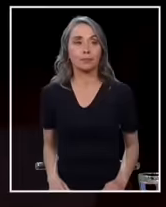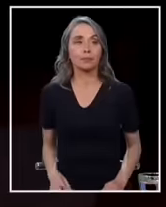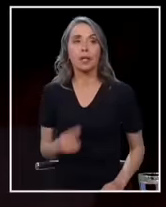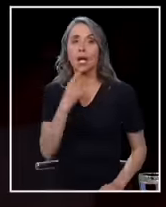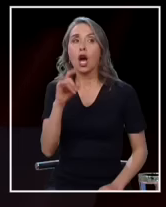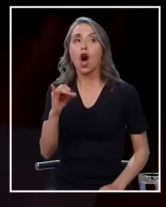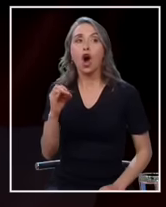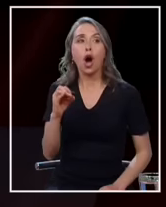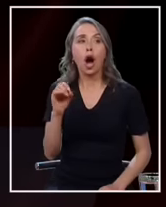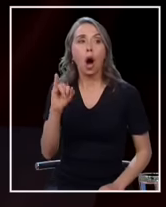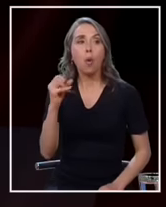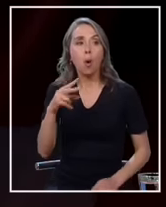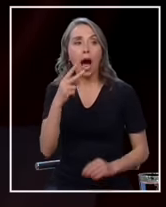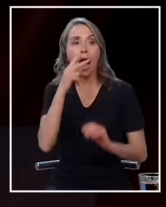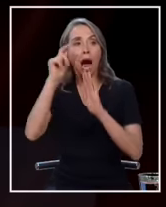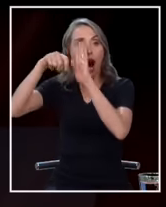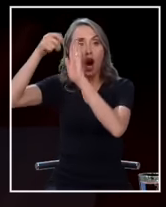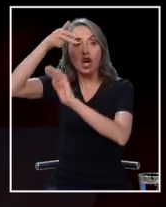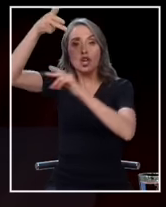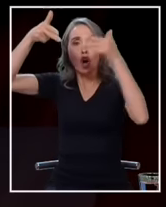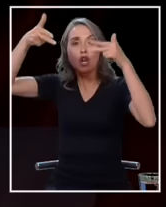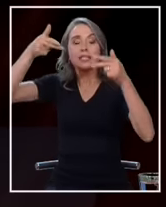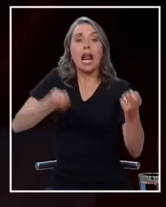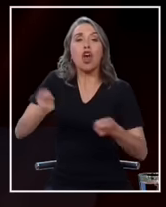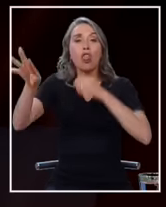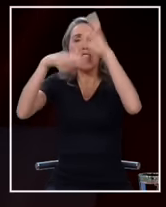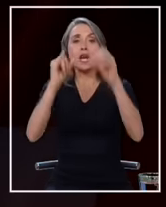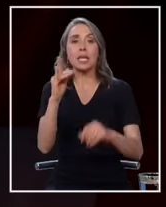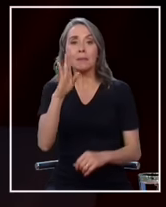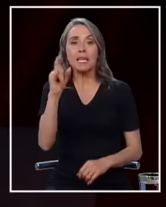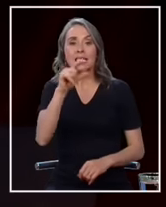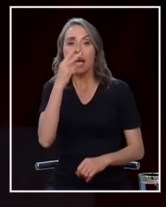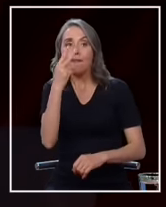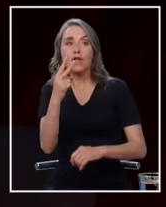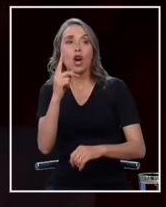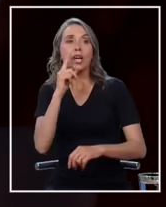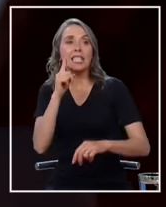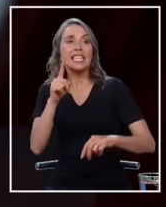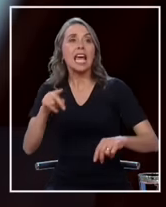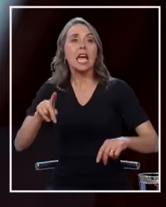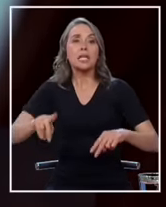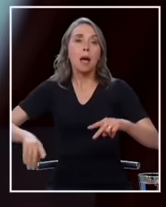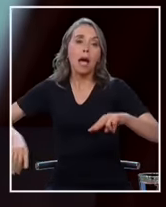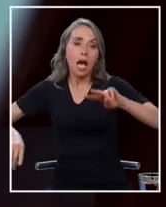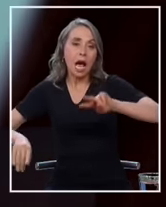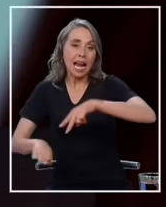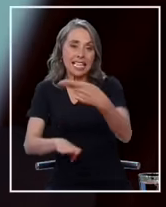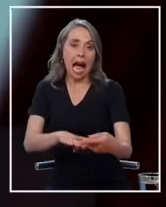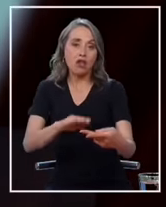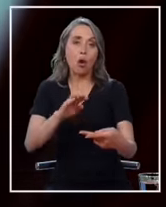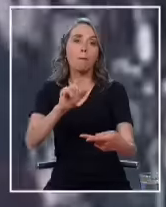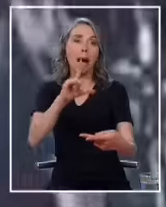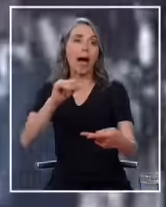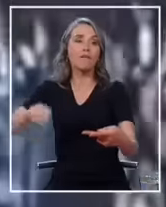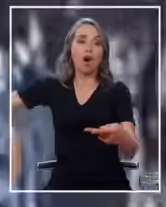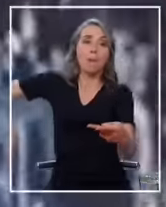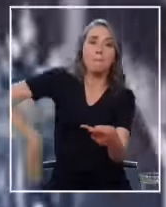El Gonzalo le mostraron las cámaras de Ibiza y en las cámaras sale que él le pega patal al Pablo, en el suelo, el